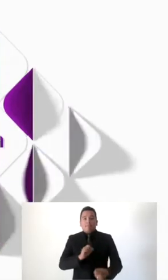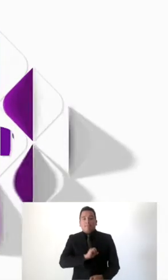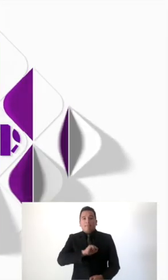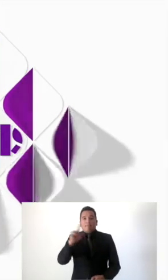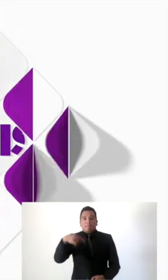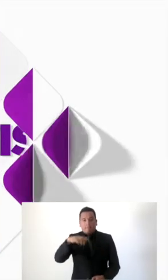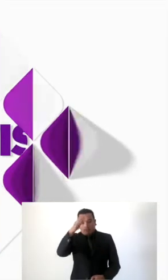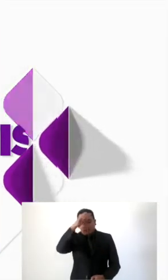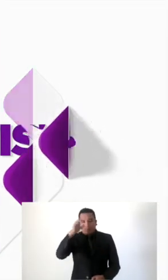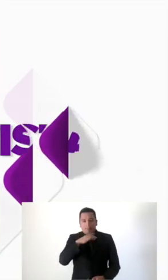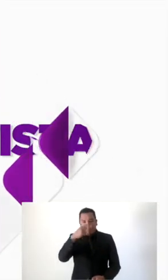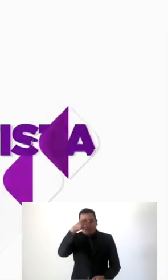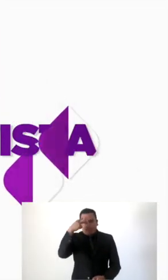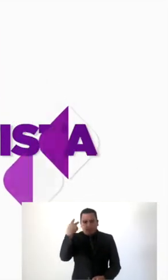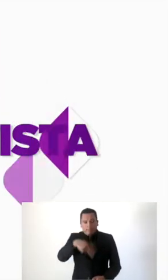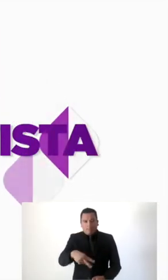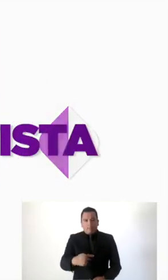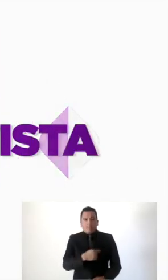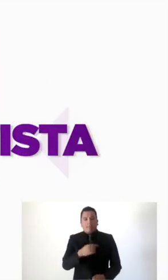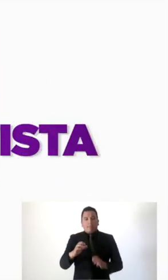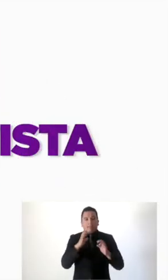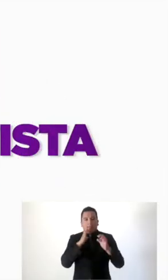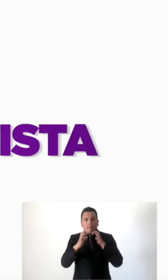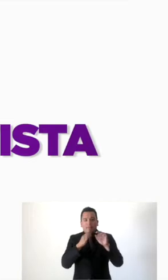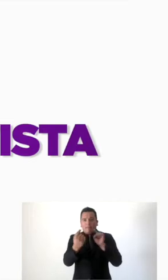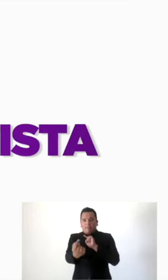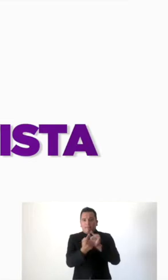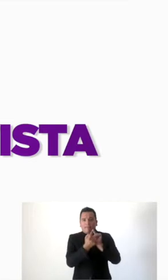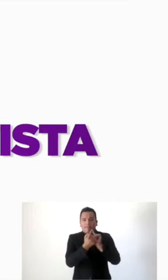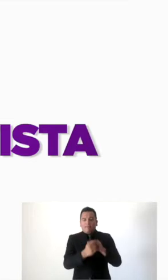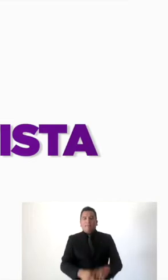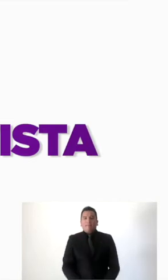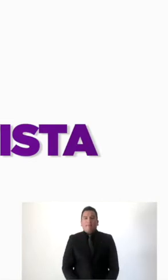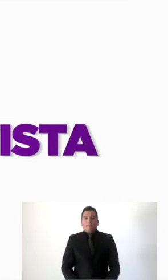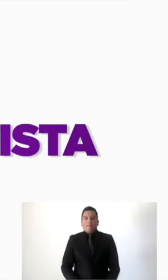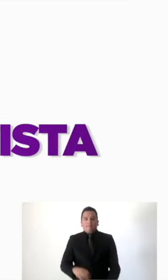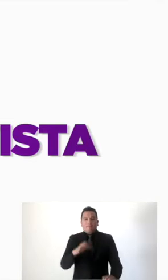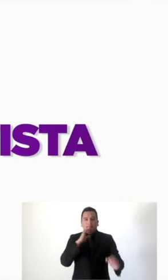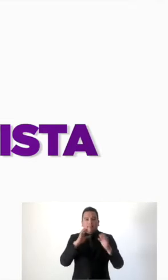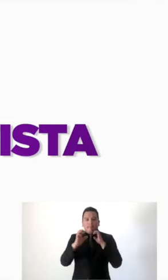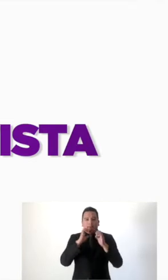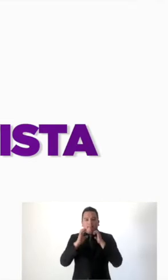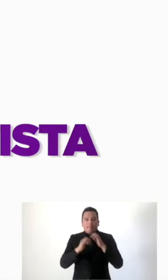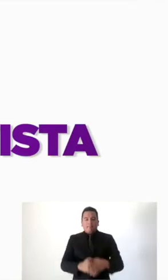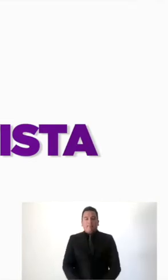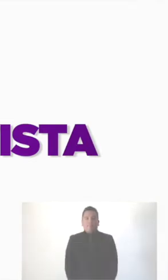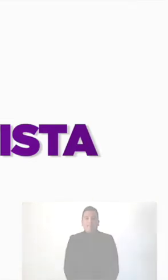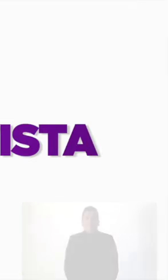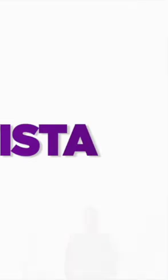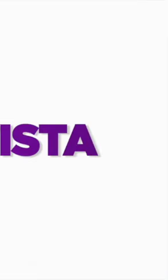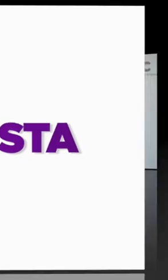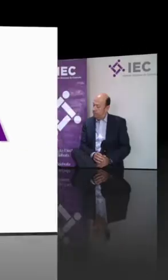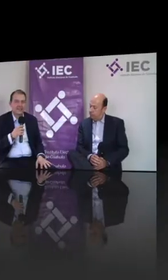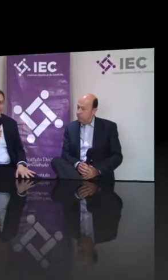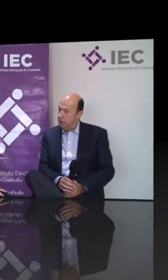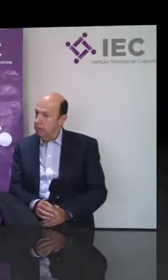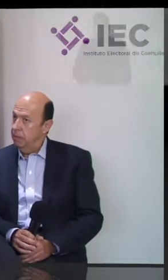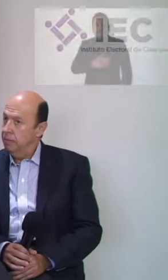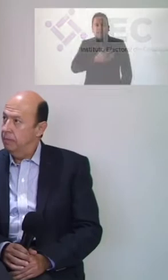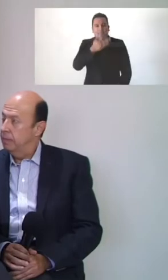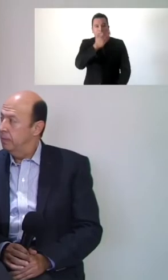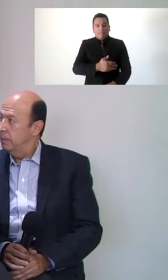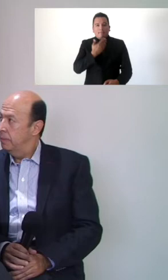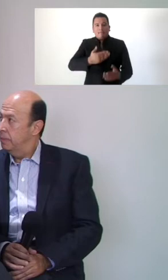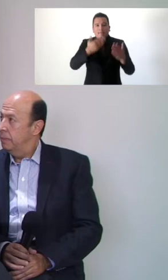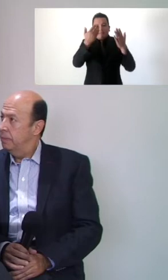de la vida democrática de Coahuila y de México en comunicación directa con usted. La entrevista. Buenas